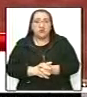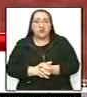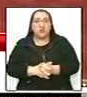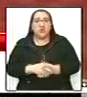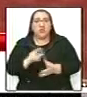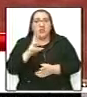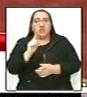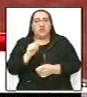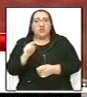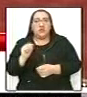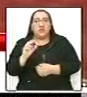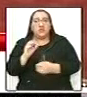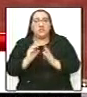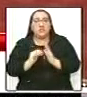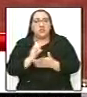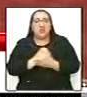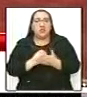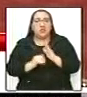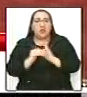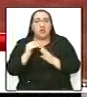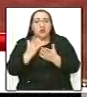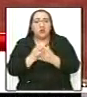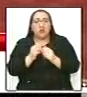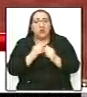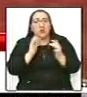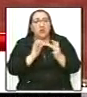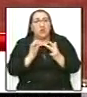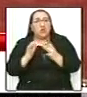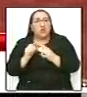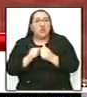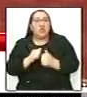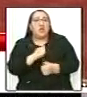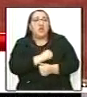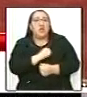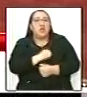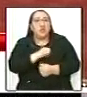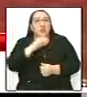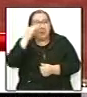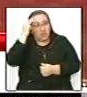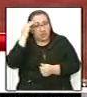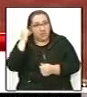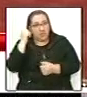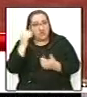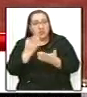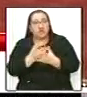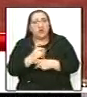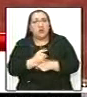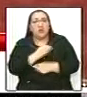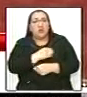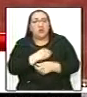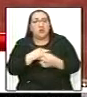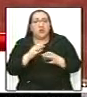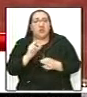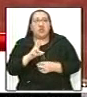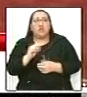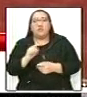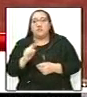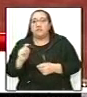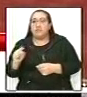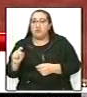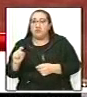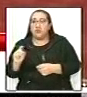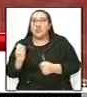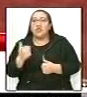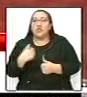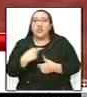3 puntos suspensivos. El Centro de Altos Estudios, en estrecha coordinación con la Academia de la Magistratura, la Escuela del Ministerio Público, 3 puntos suspensivos.